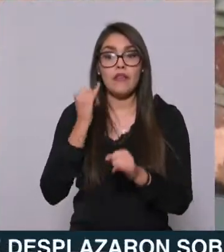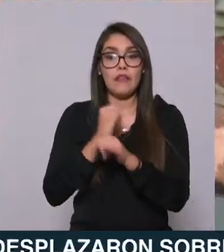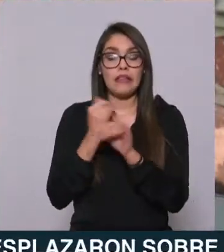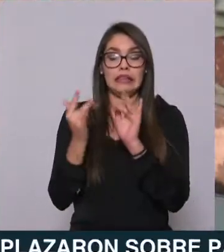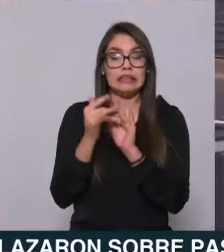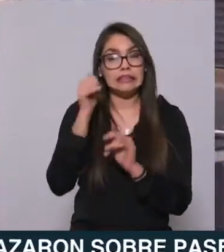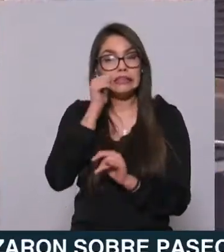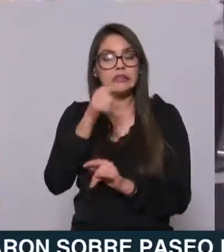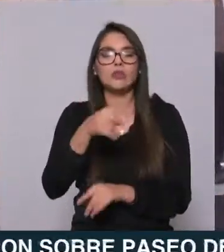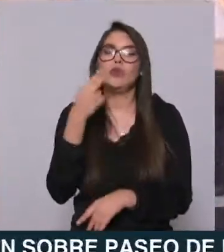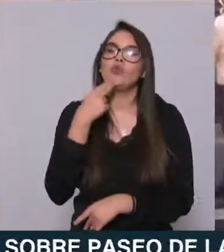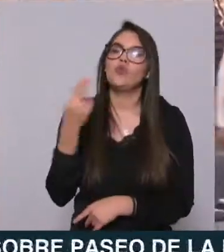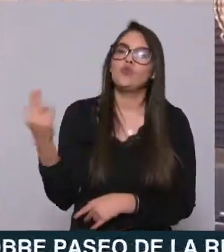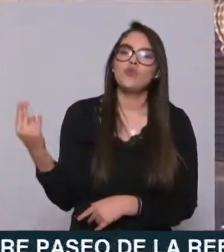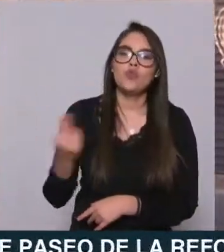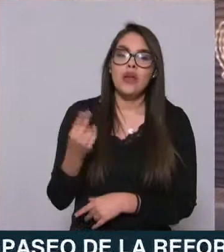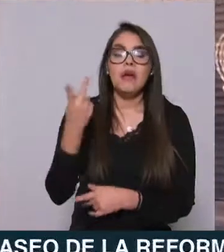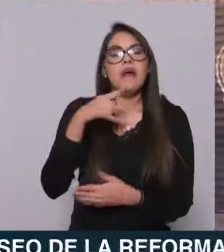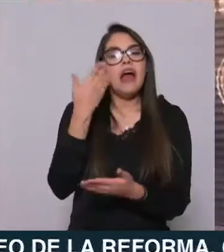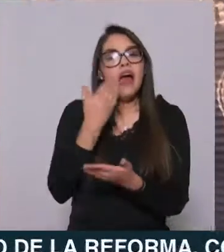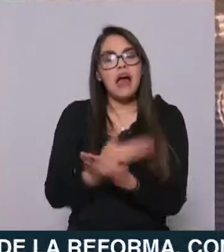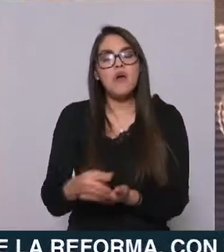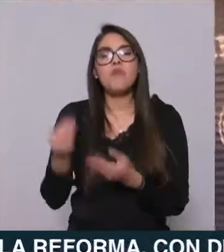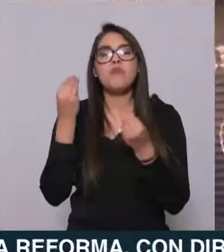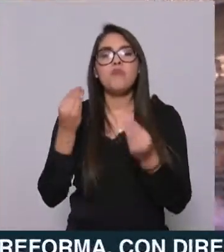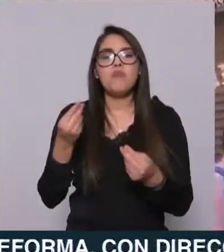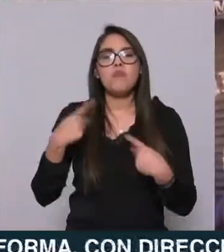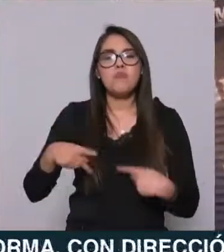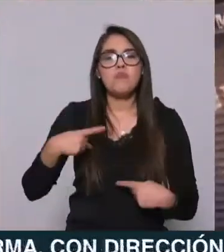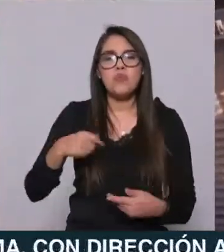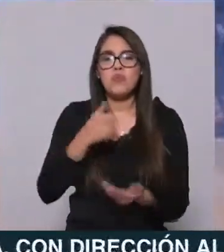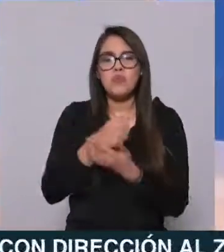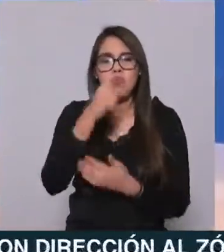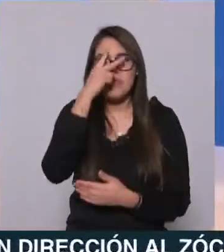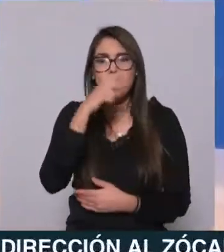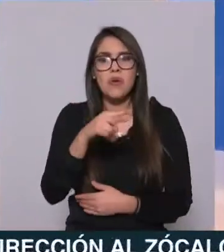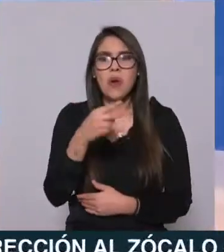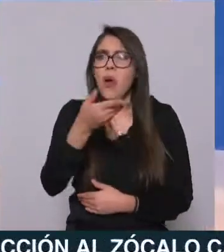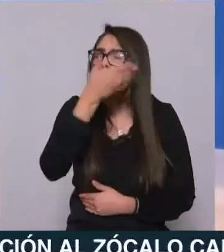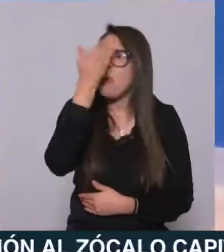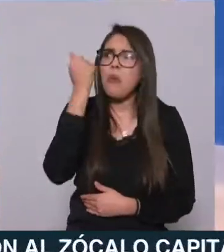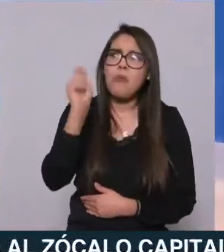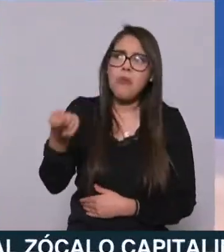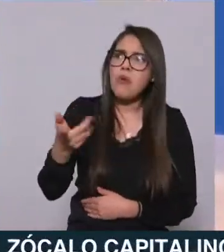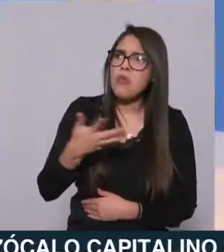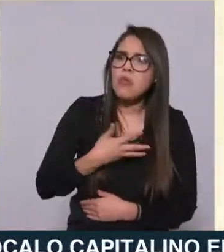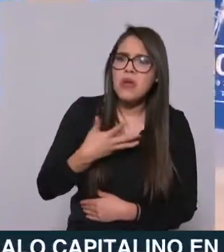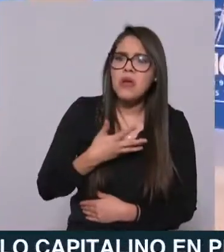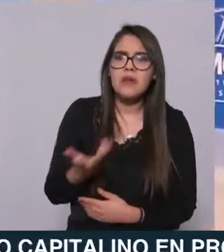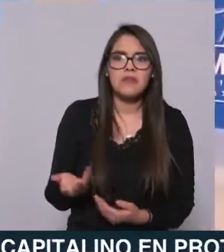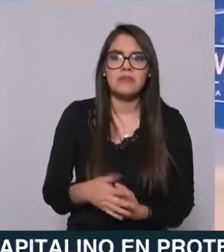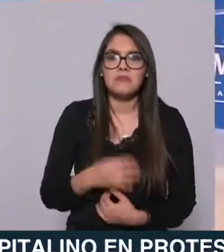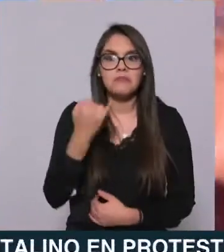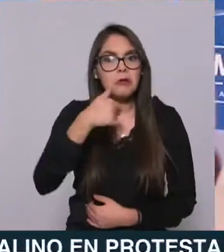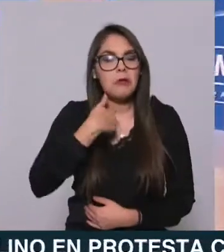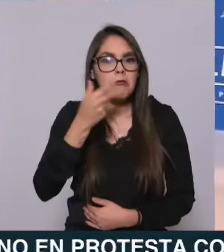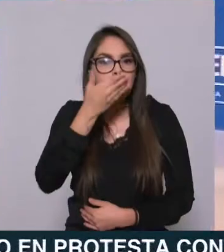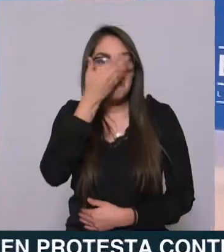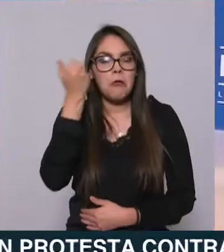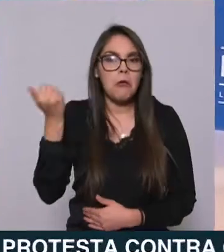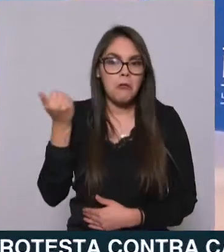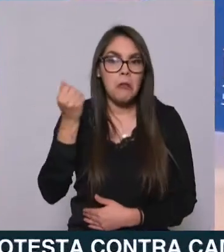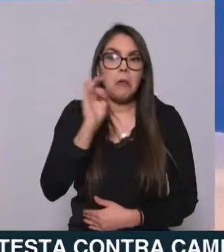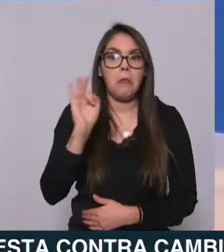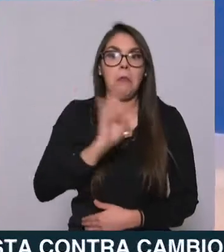mano es de ayuda. Sin embargo, aún hay muchos ciudadanos que desconocen de su existencia. No sabía. Bueno, pues que puede